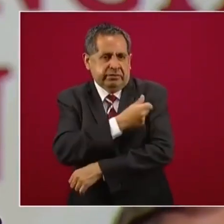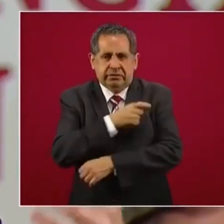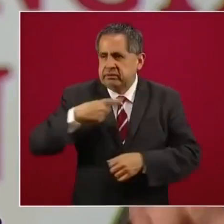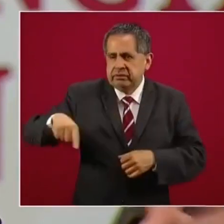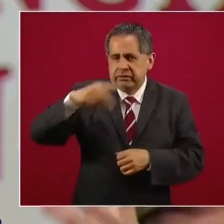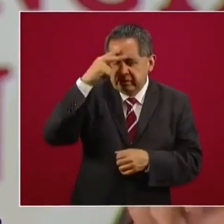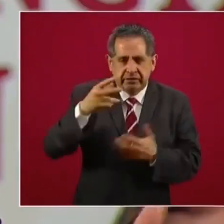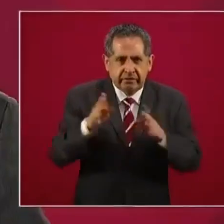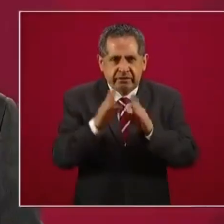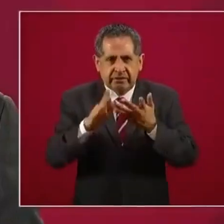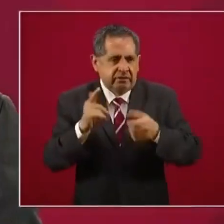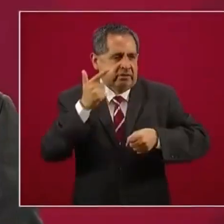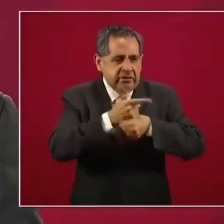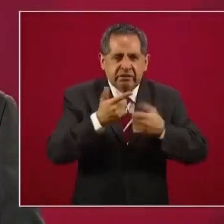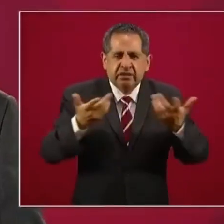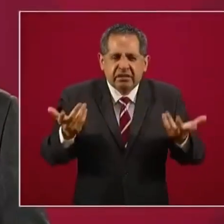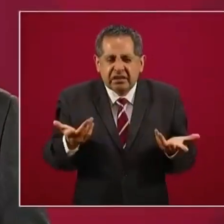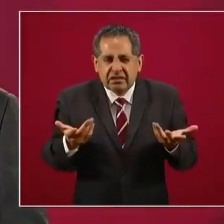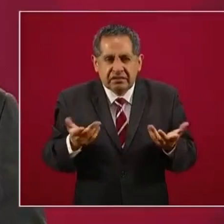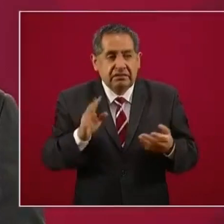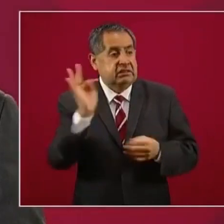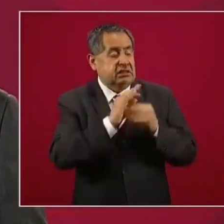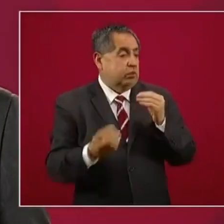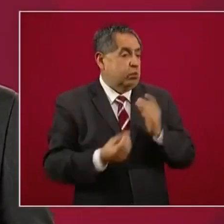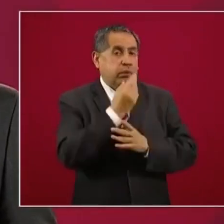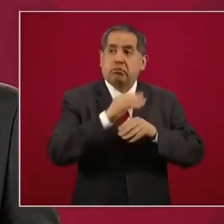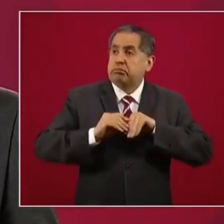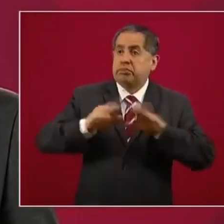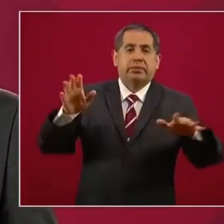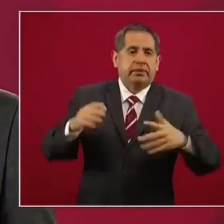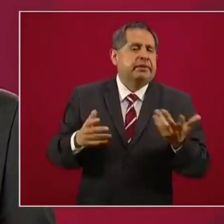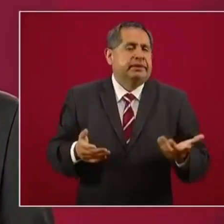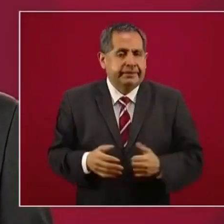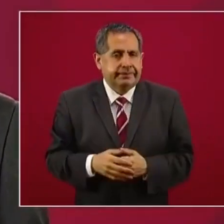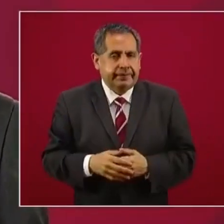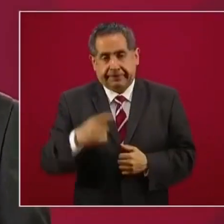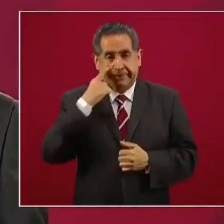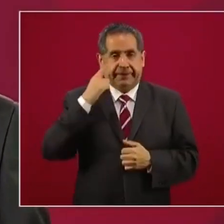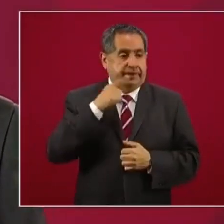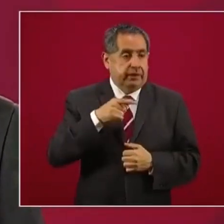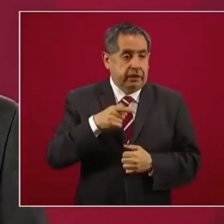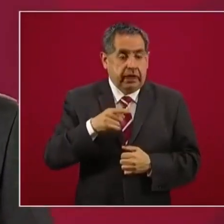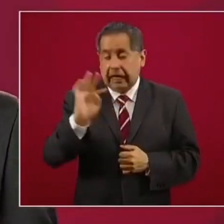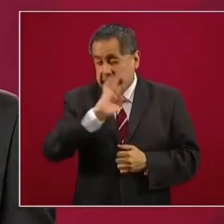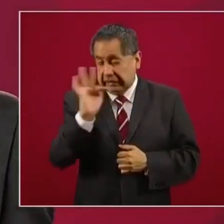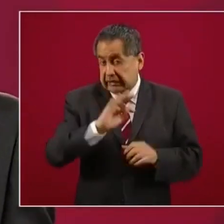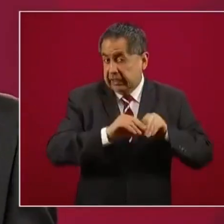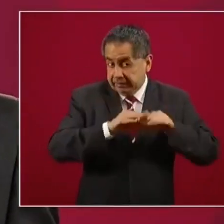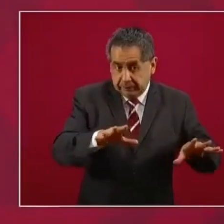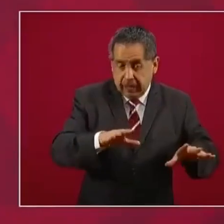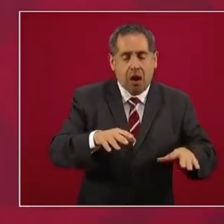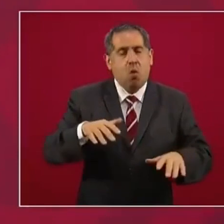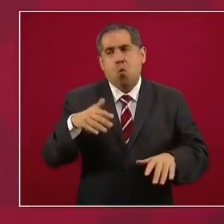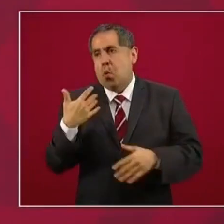el descubrimiento o la puesta en práctica de una vacuna para el mundo. Para México lo que significa es la oportunidad de no